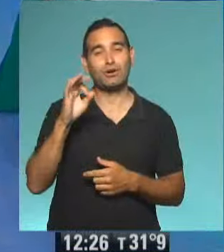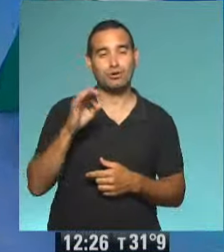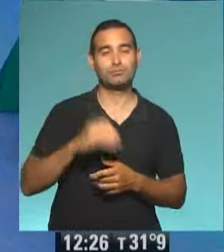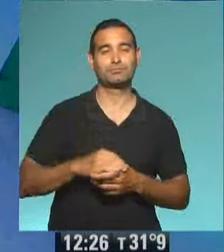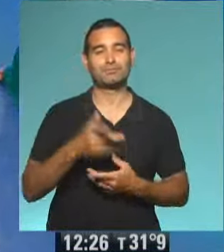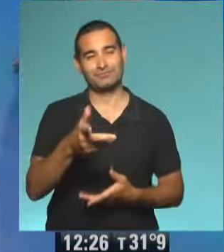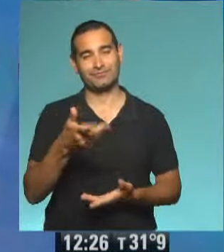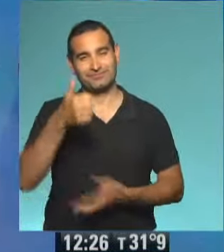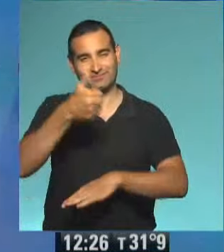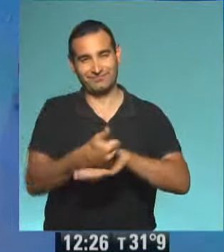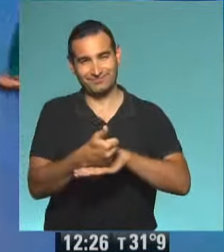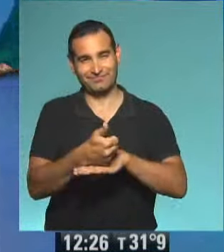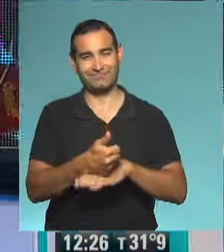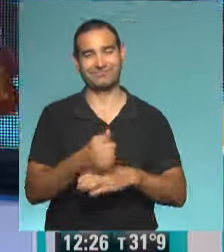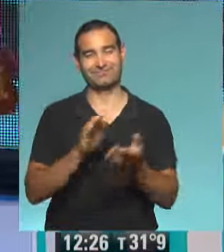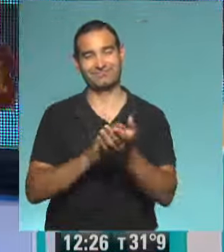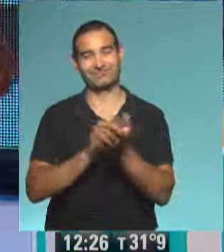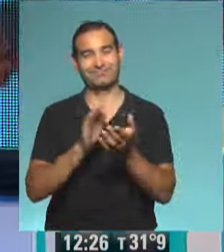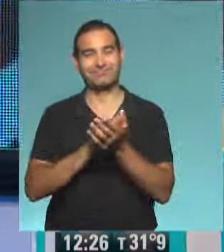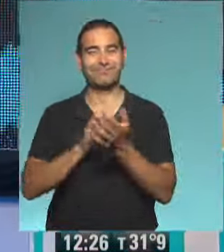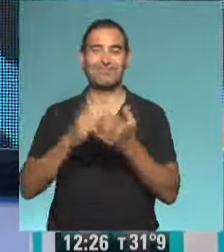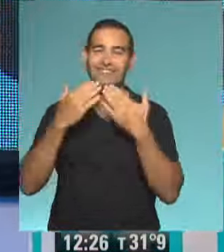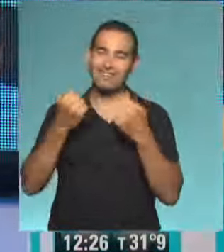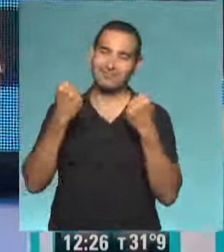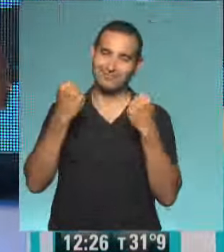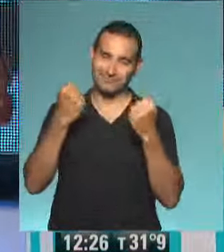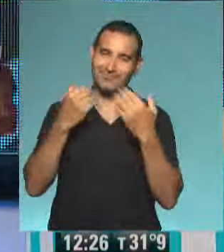con nosotros. ¡Vamos! ¡Qué bueno